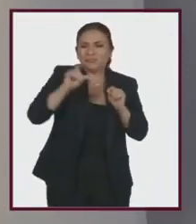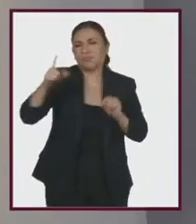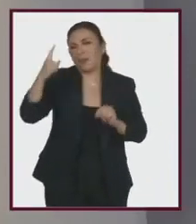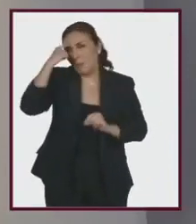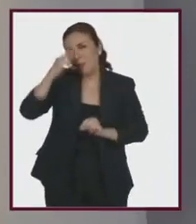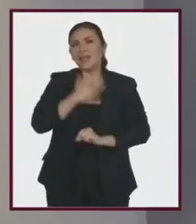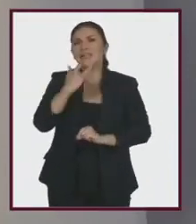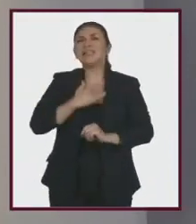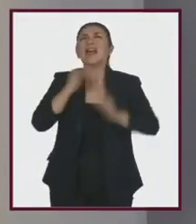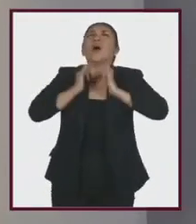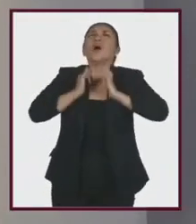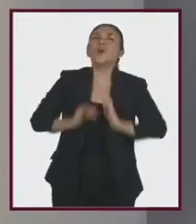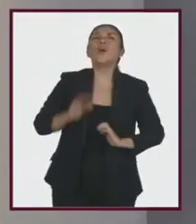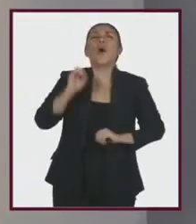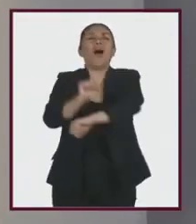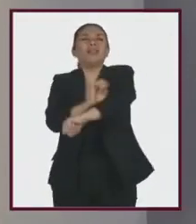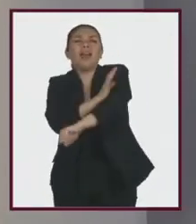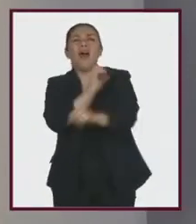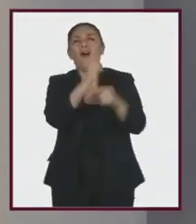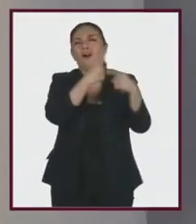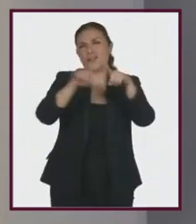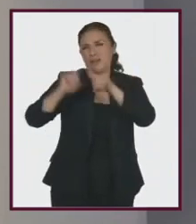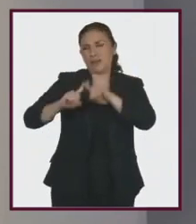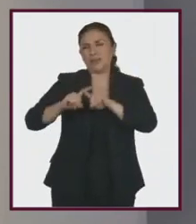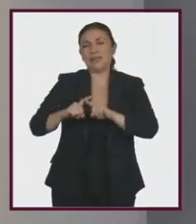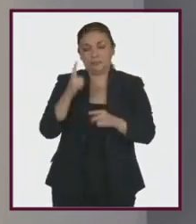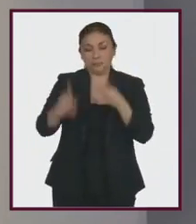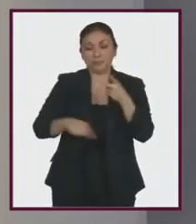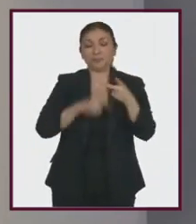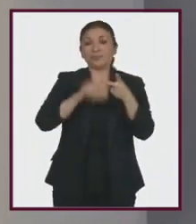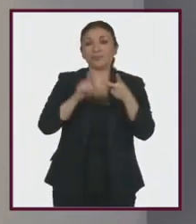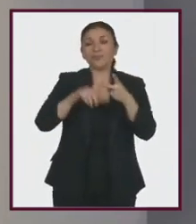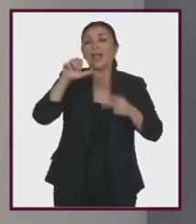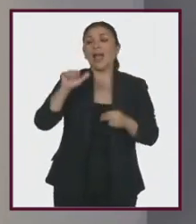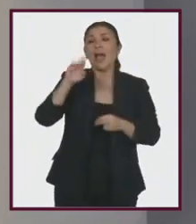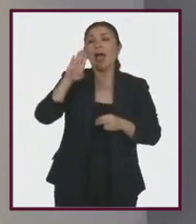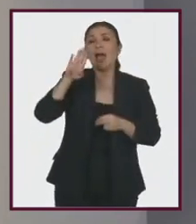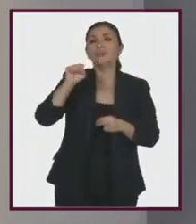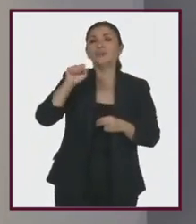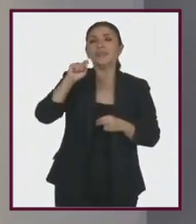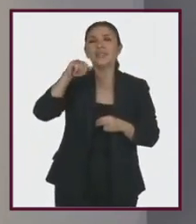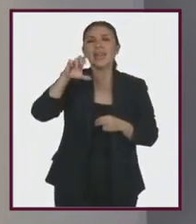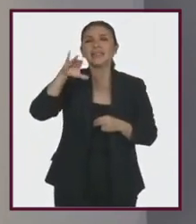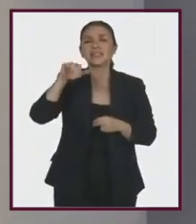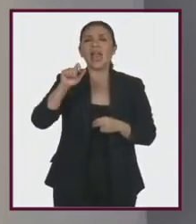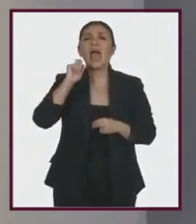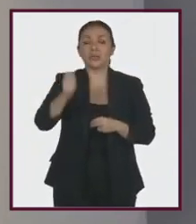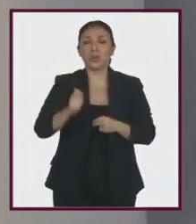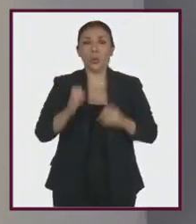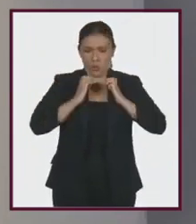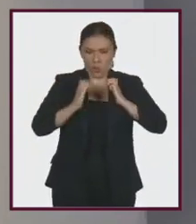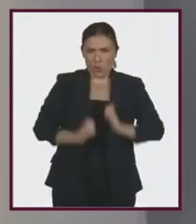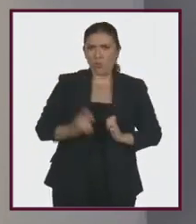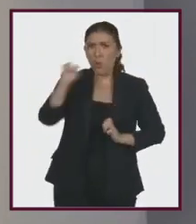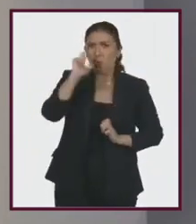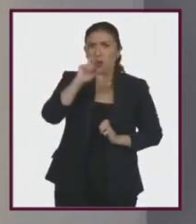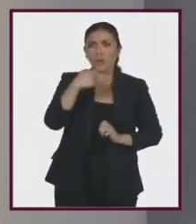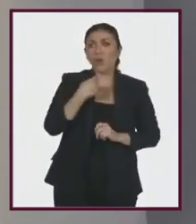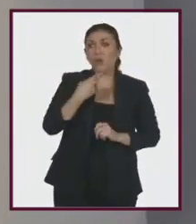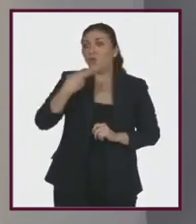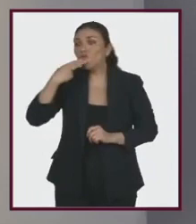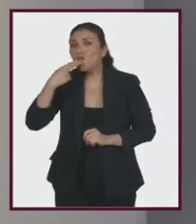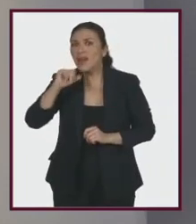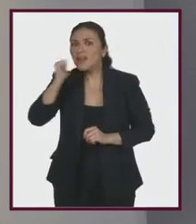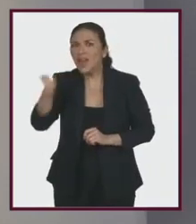de la sustancia que yo estoy buscando. Y la abstinencia, que quiere decir que mi cuerpo cuando no tiene la sustancia ya se siente